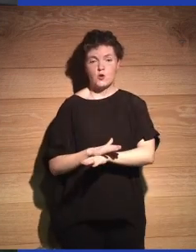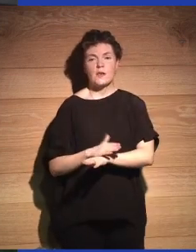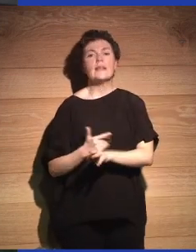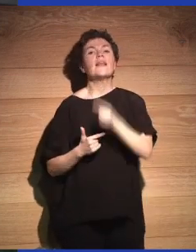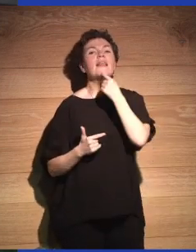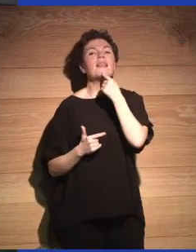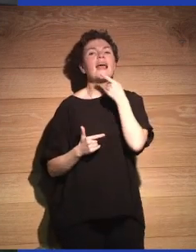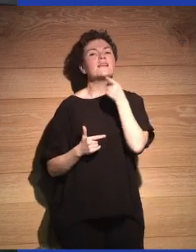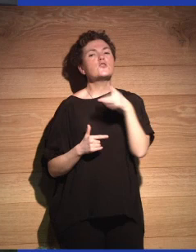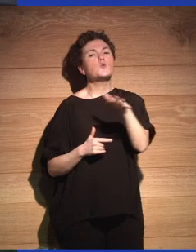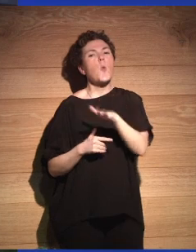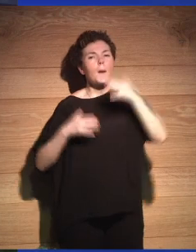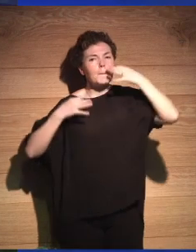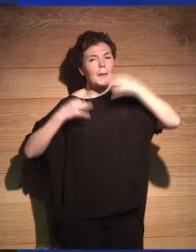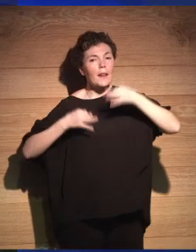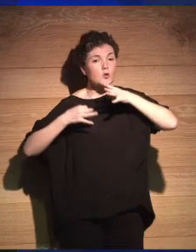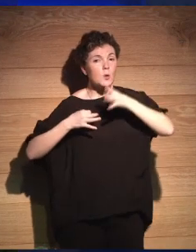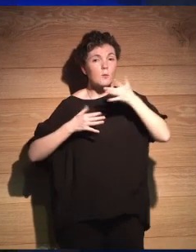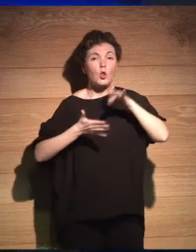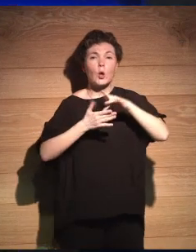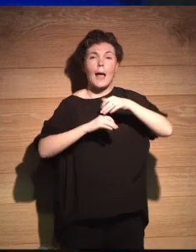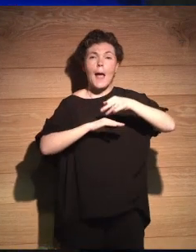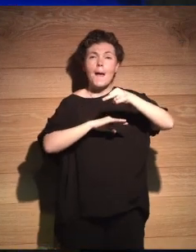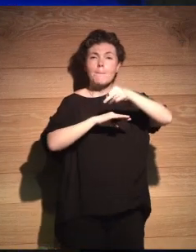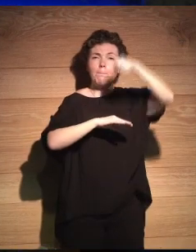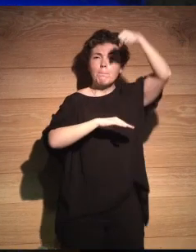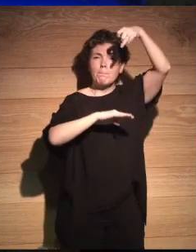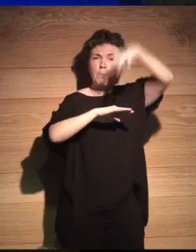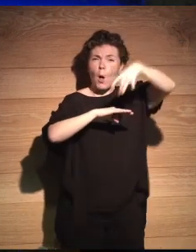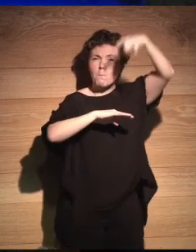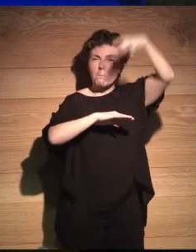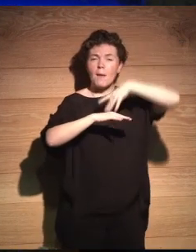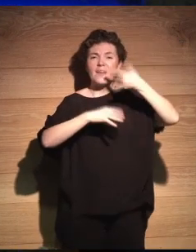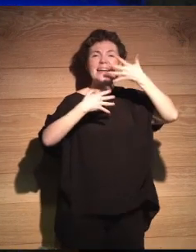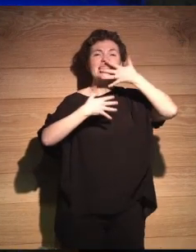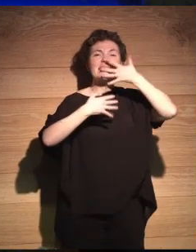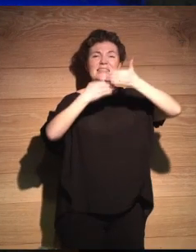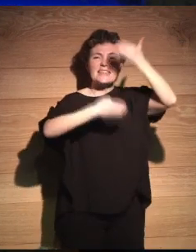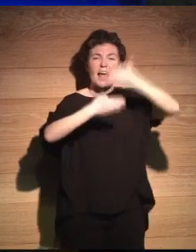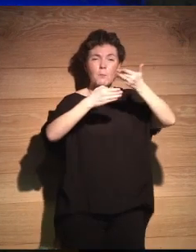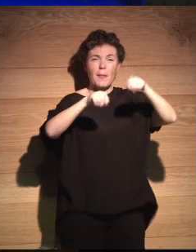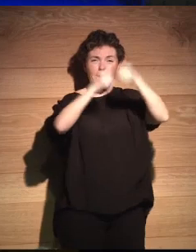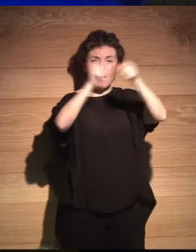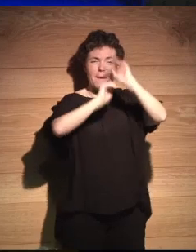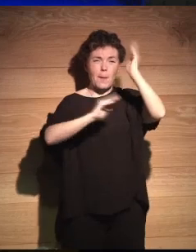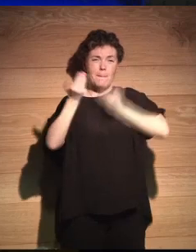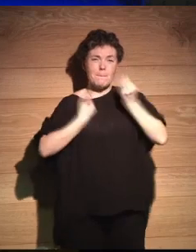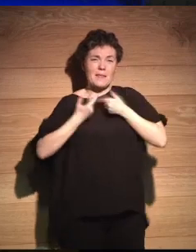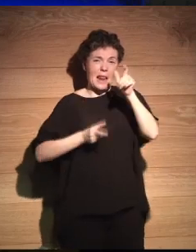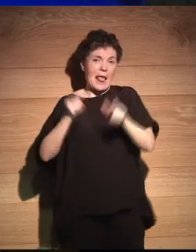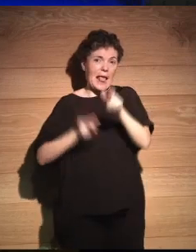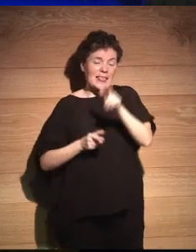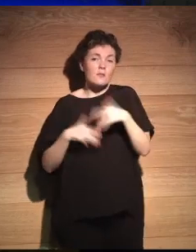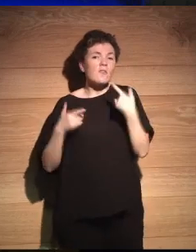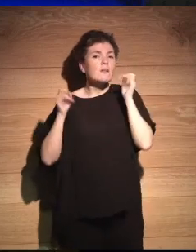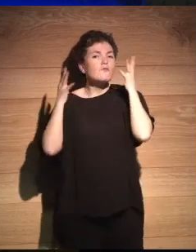era un lugar muy peligroso porque durante un bombardeo se podían caer todos esos cristales y matar a unas cuantas personas, y le